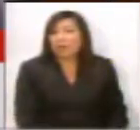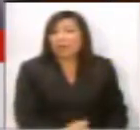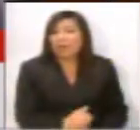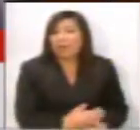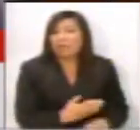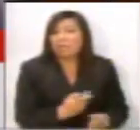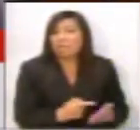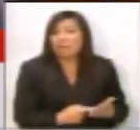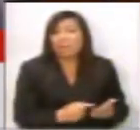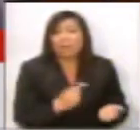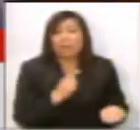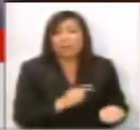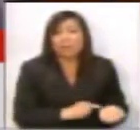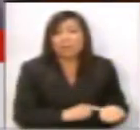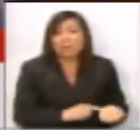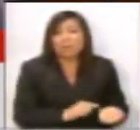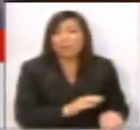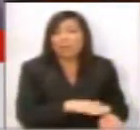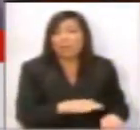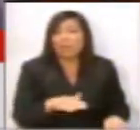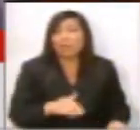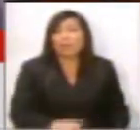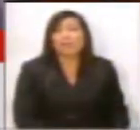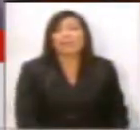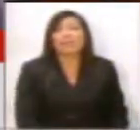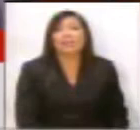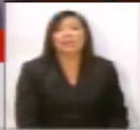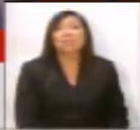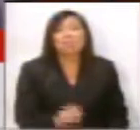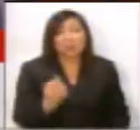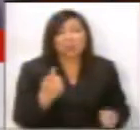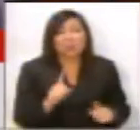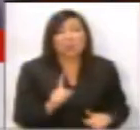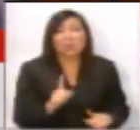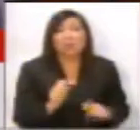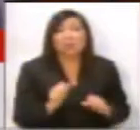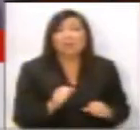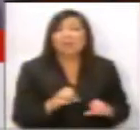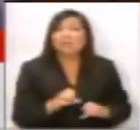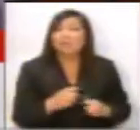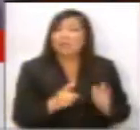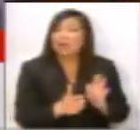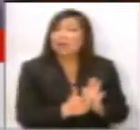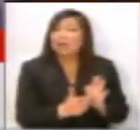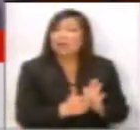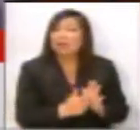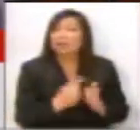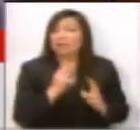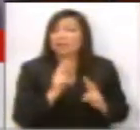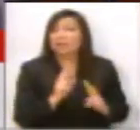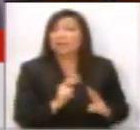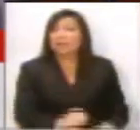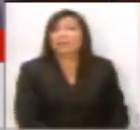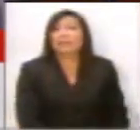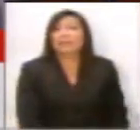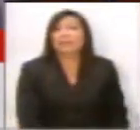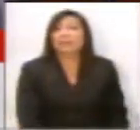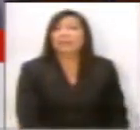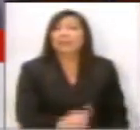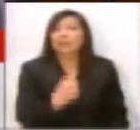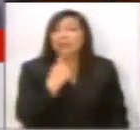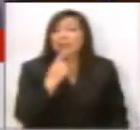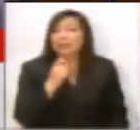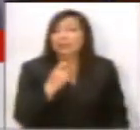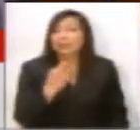motivo de la anemia y la desnutrición. Estoy de acuerdo, señor, en hacer una ley que llame la atención y declarar